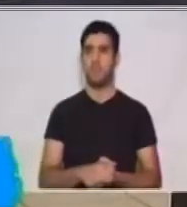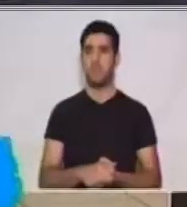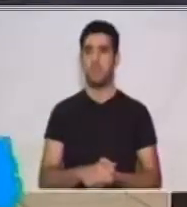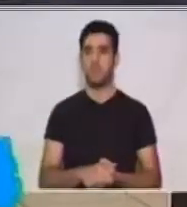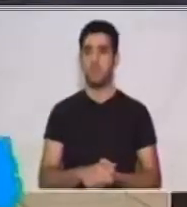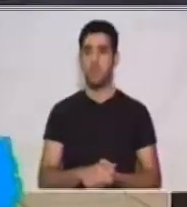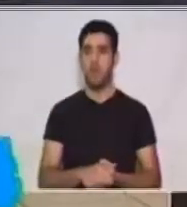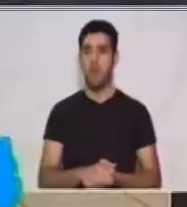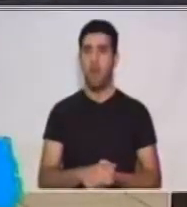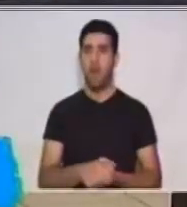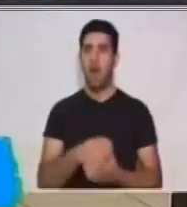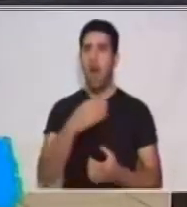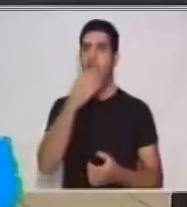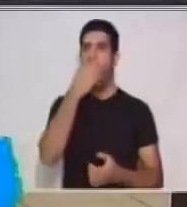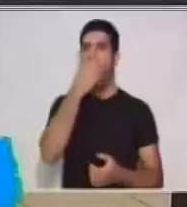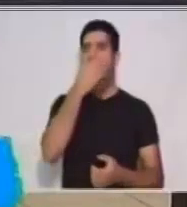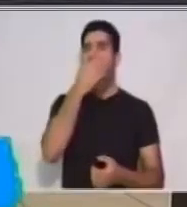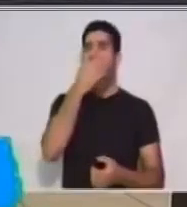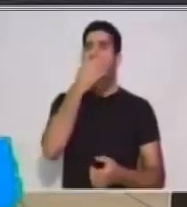es